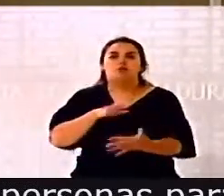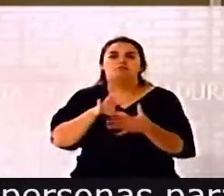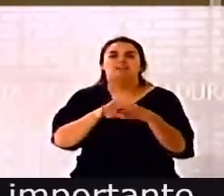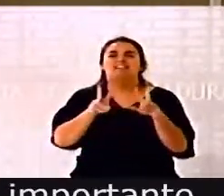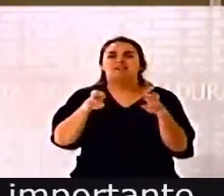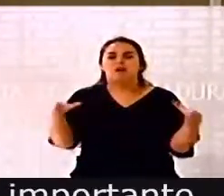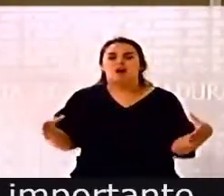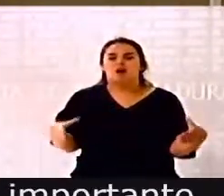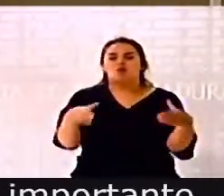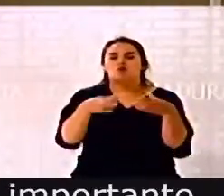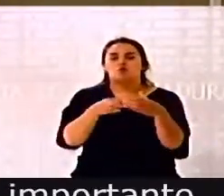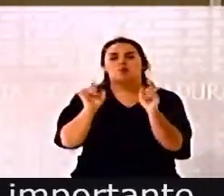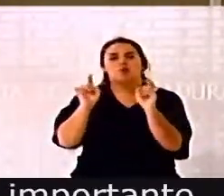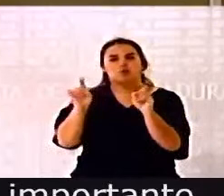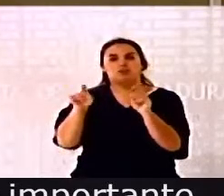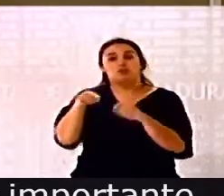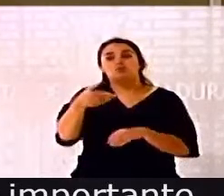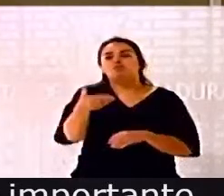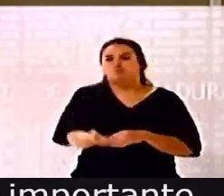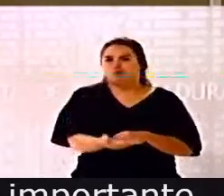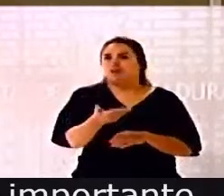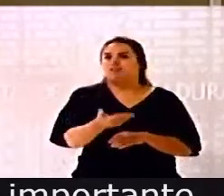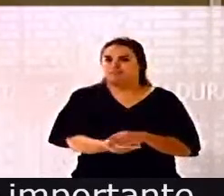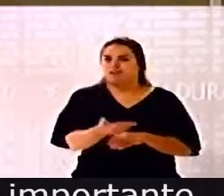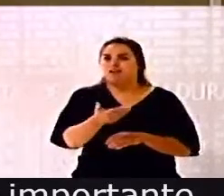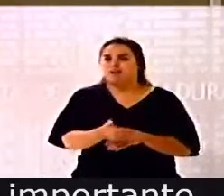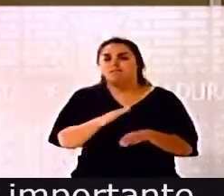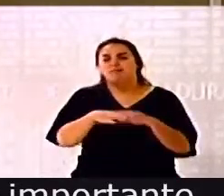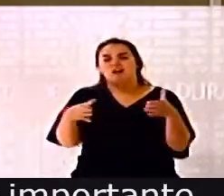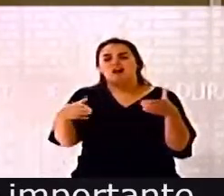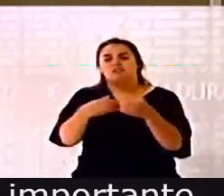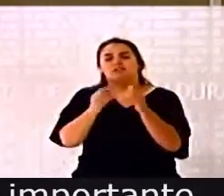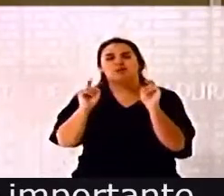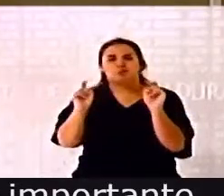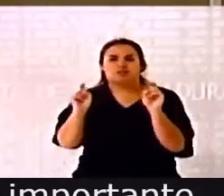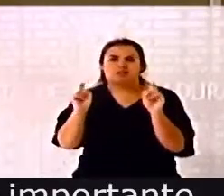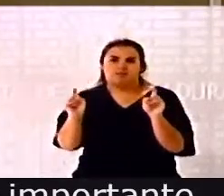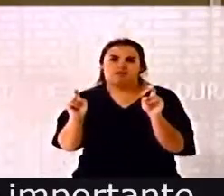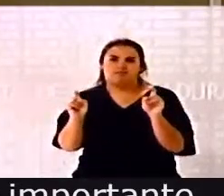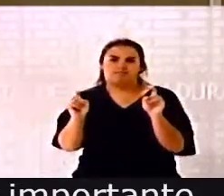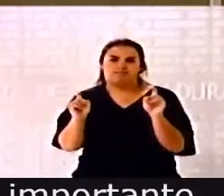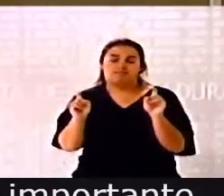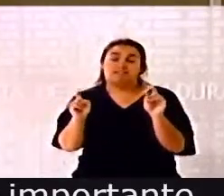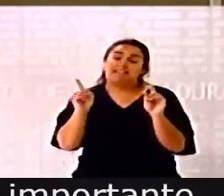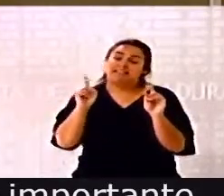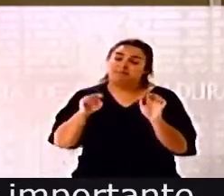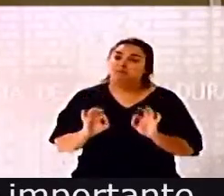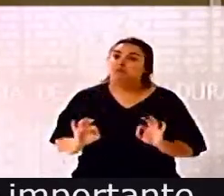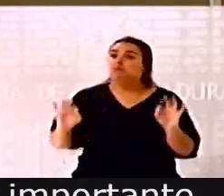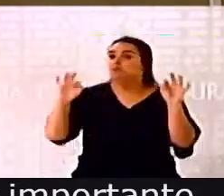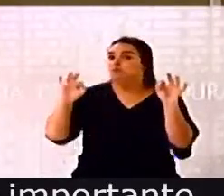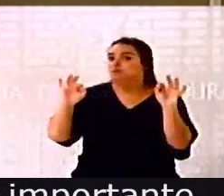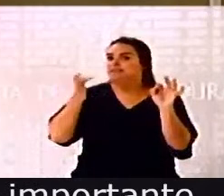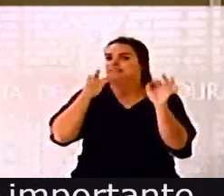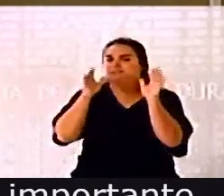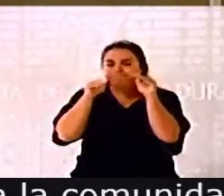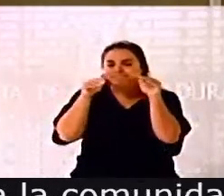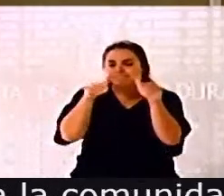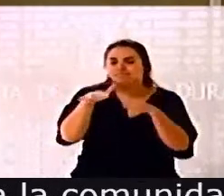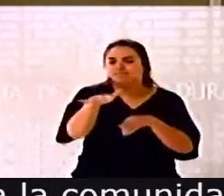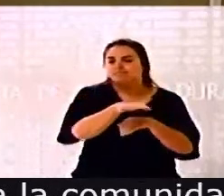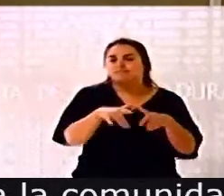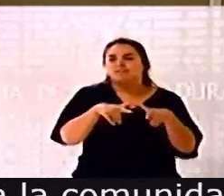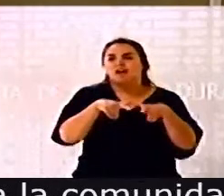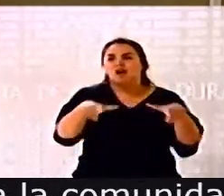educativa. Va a ser muy importante para toda la comunidad educativa y, en concreto, si nos ceñimos al ámbito de la